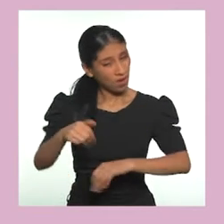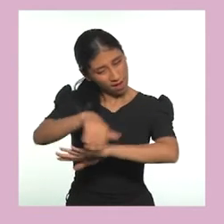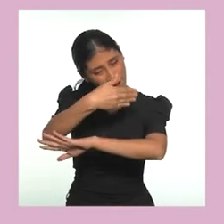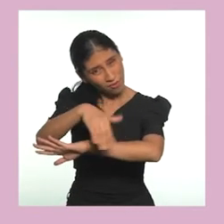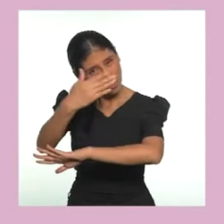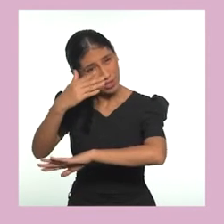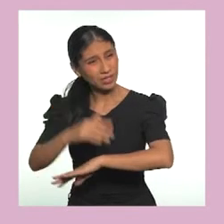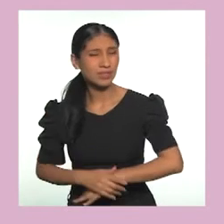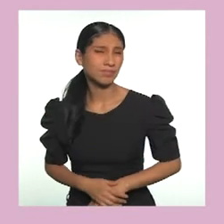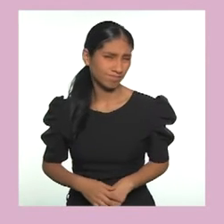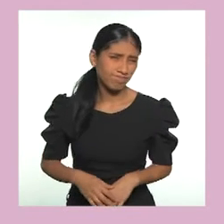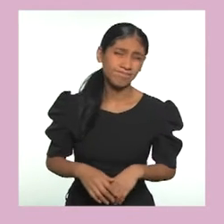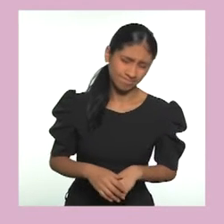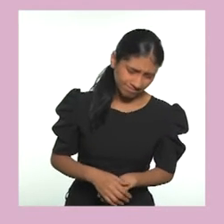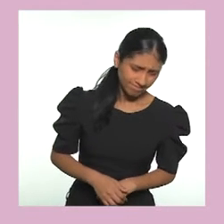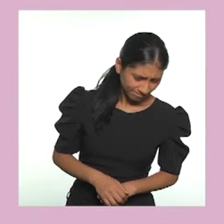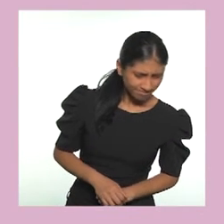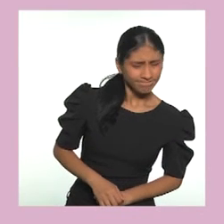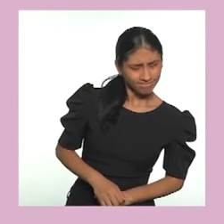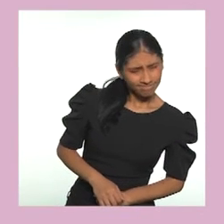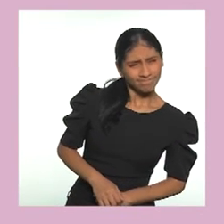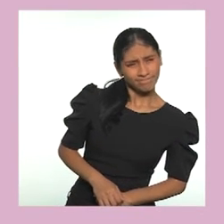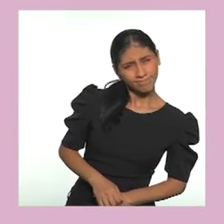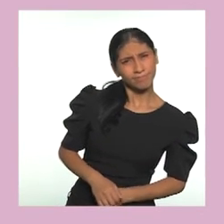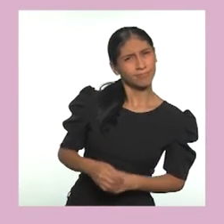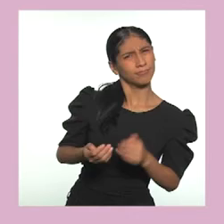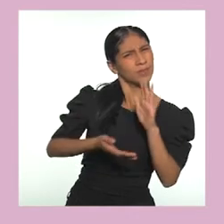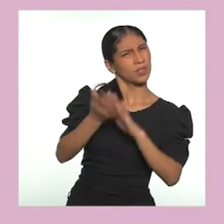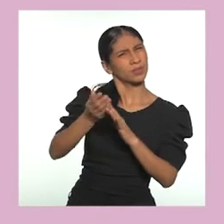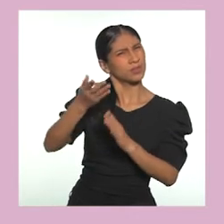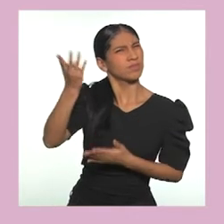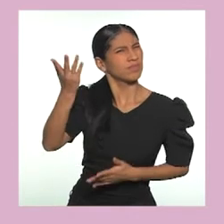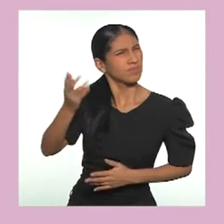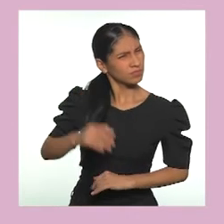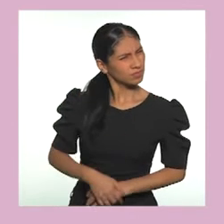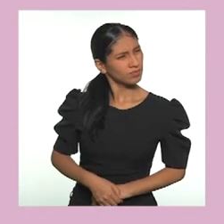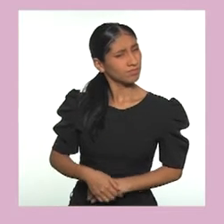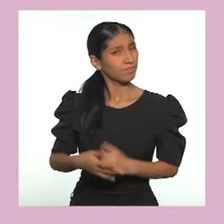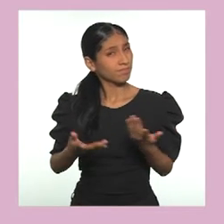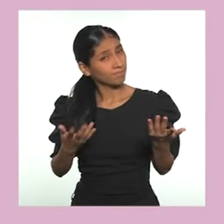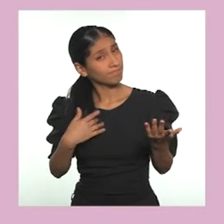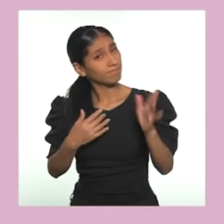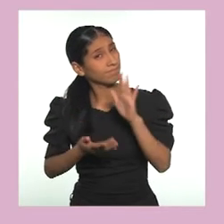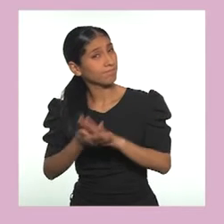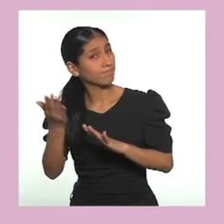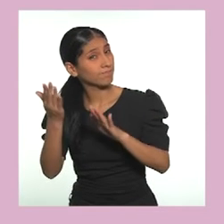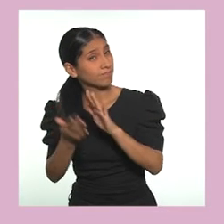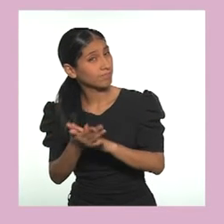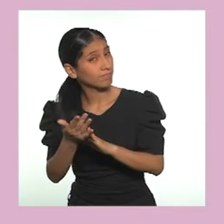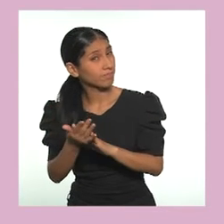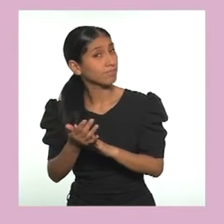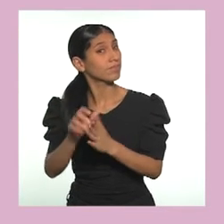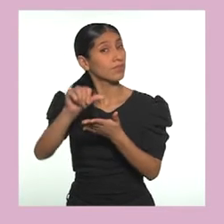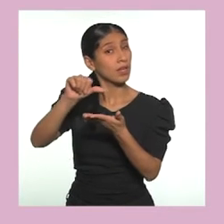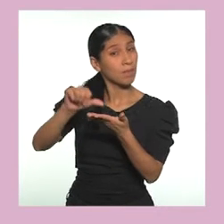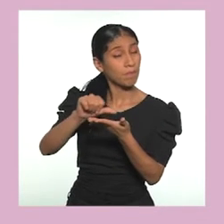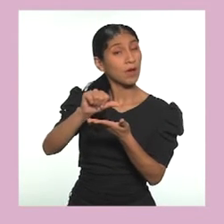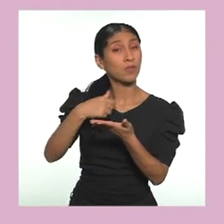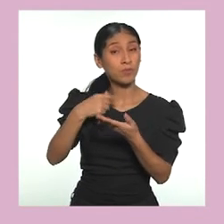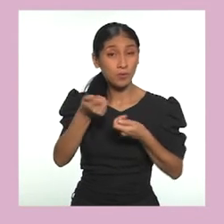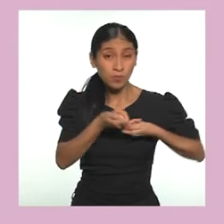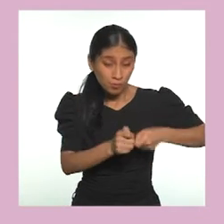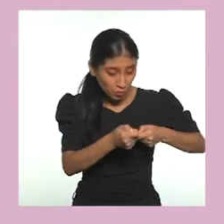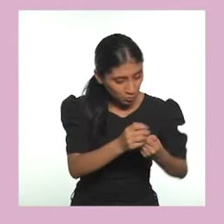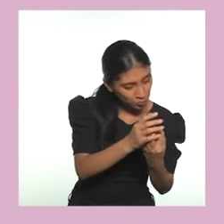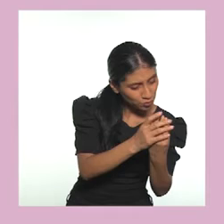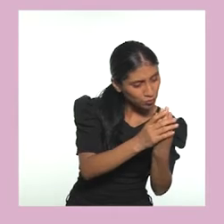a las carreras afuera. Está bien, abuelita. ¿A dónde vas? Estoy yendo al patio a